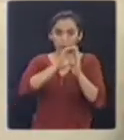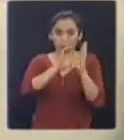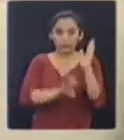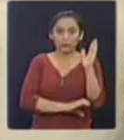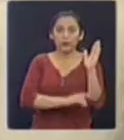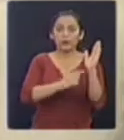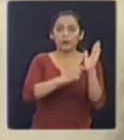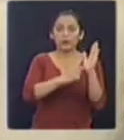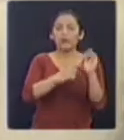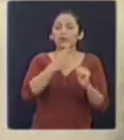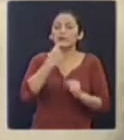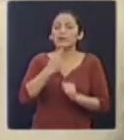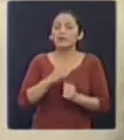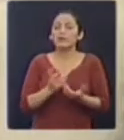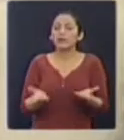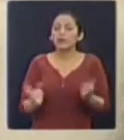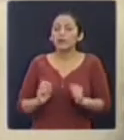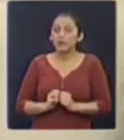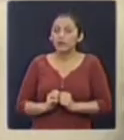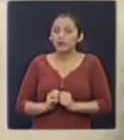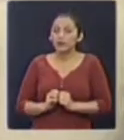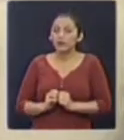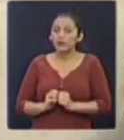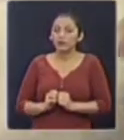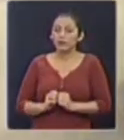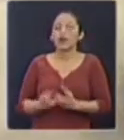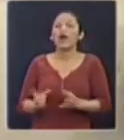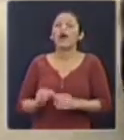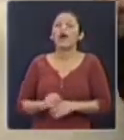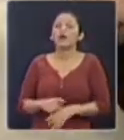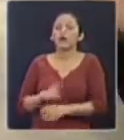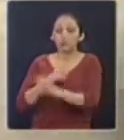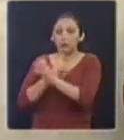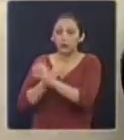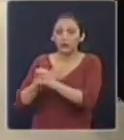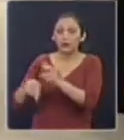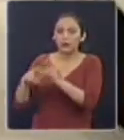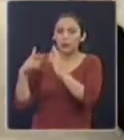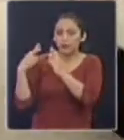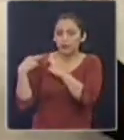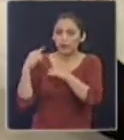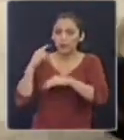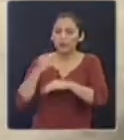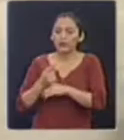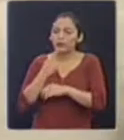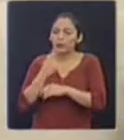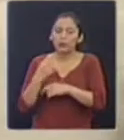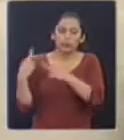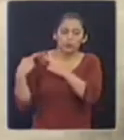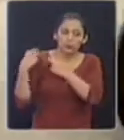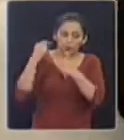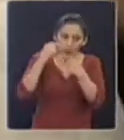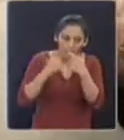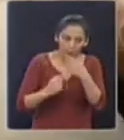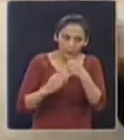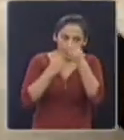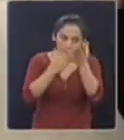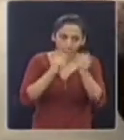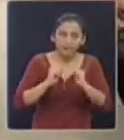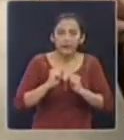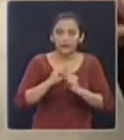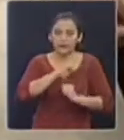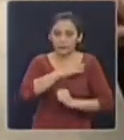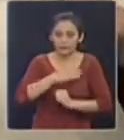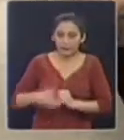la presidencia del Consejo Nacional de Desarrollo. Del CONADES en ese tiempo, CONADES, ¿no? Y en ese caso, pues había toda una serie de situaciones de orden conexo. Lo que había que hacer